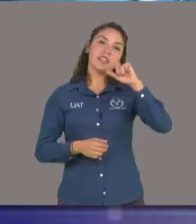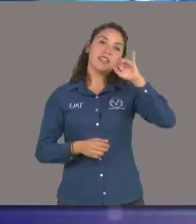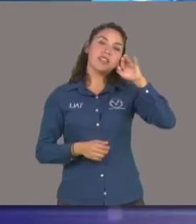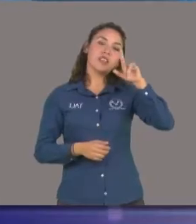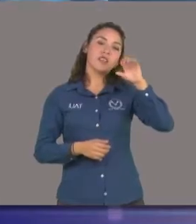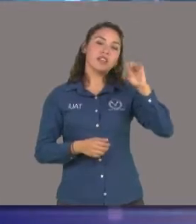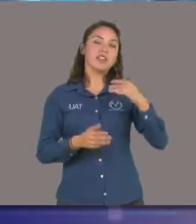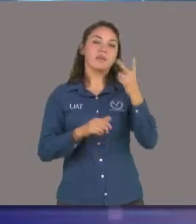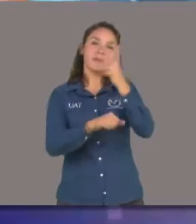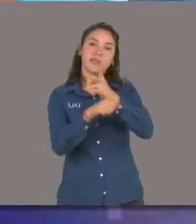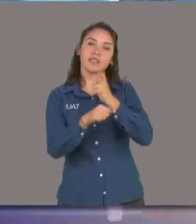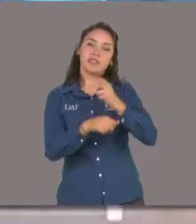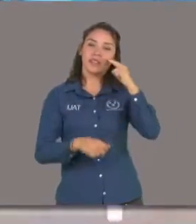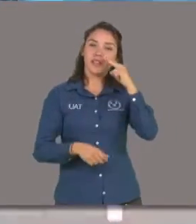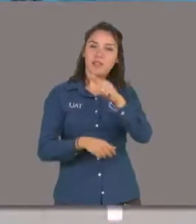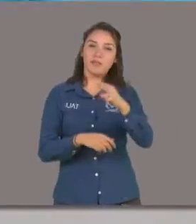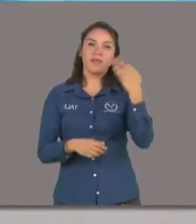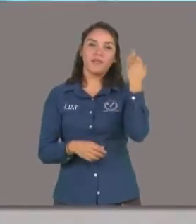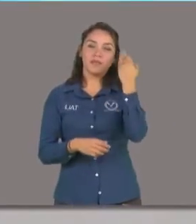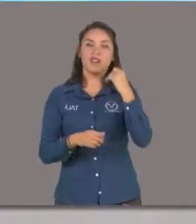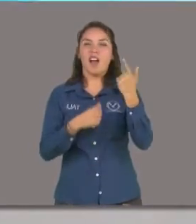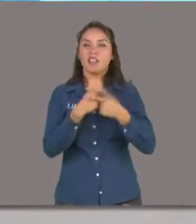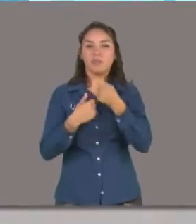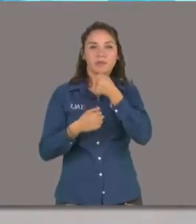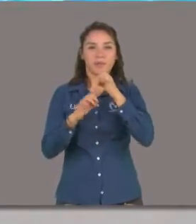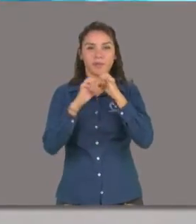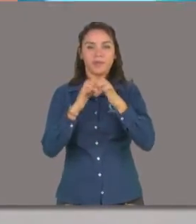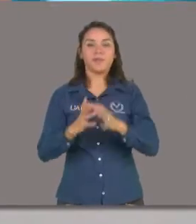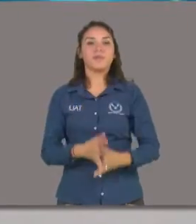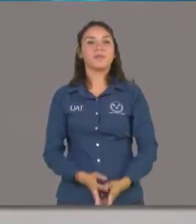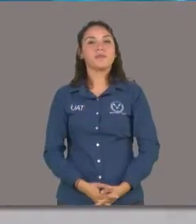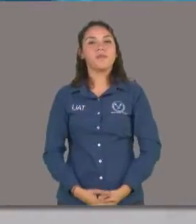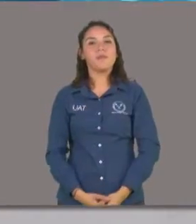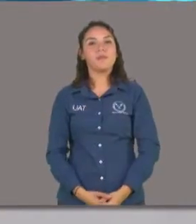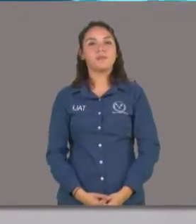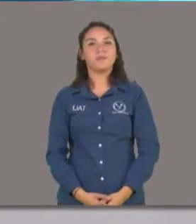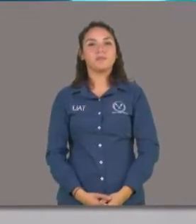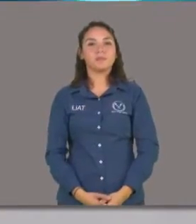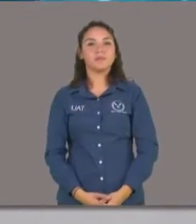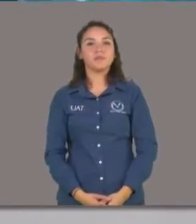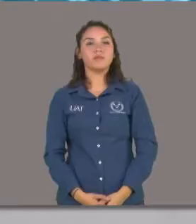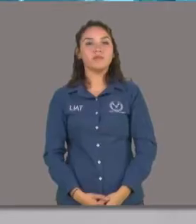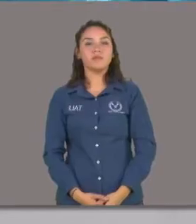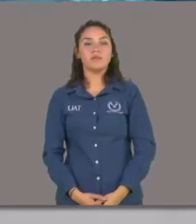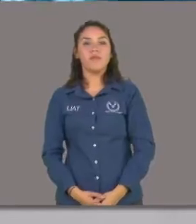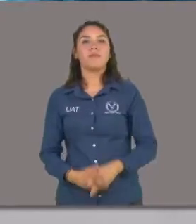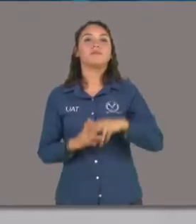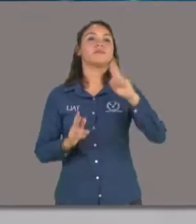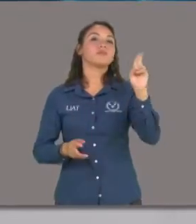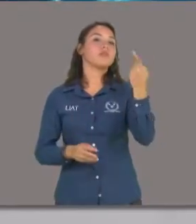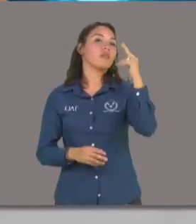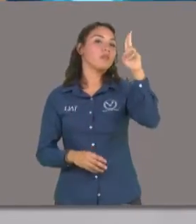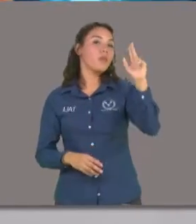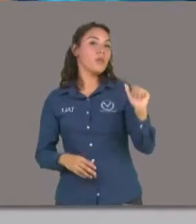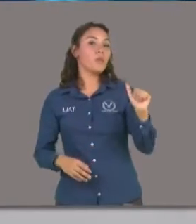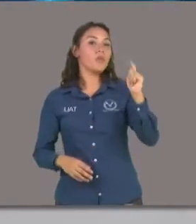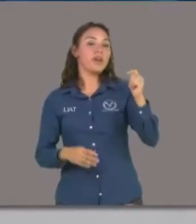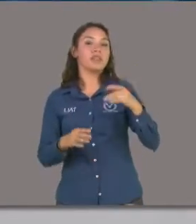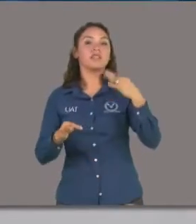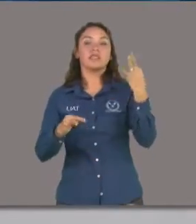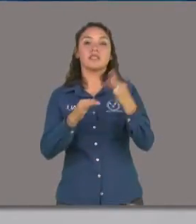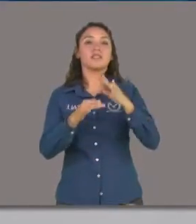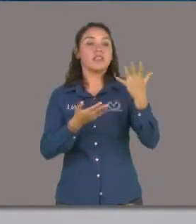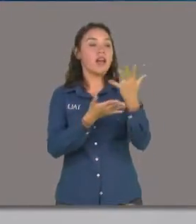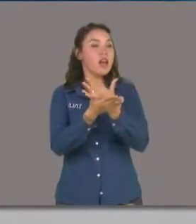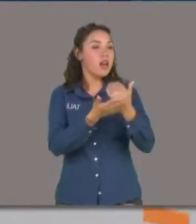futuro. Recuerde que la ciencia está hecha para todos y que puede ayudarnos a resolver problemas cotidianos. Yo soy Eliette Coronado y lo invito a que nos siga